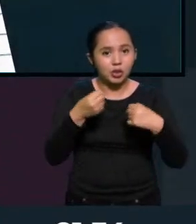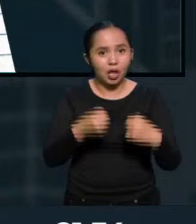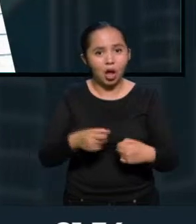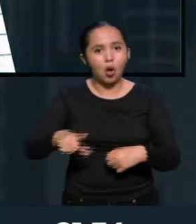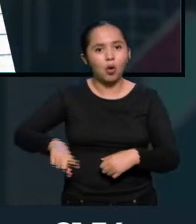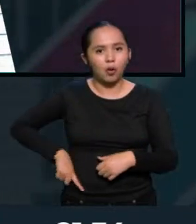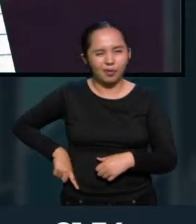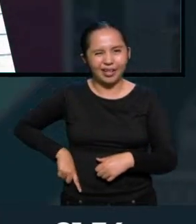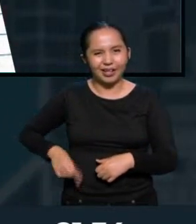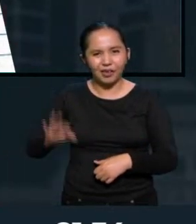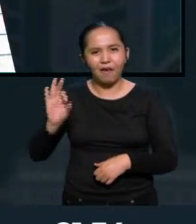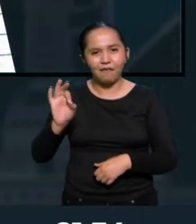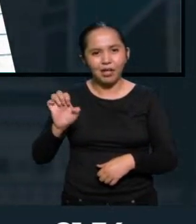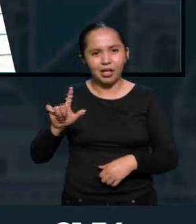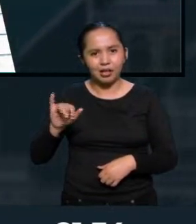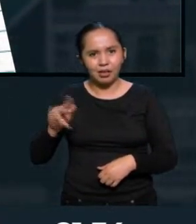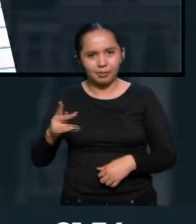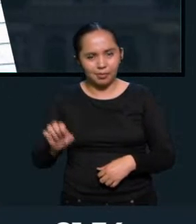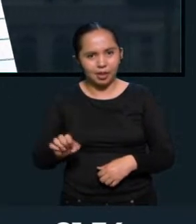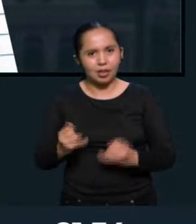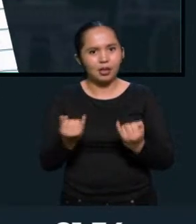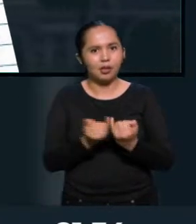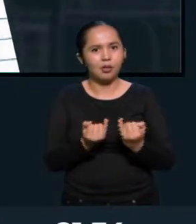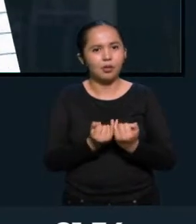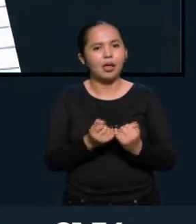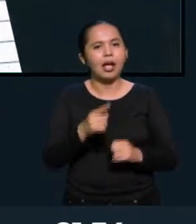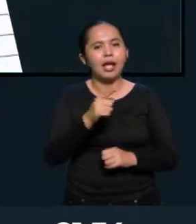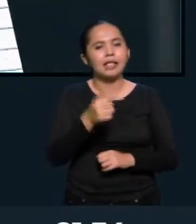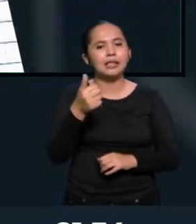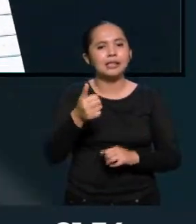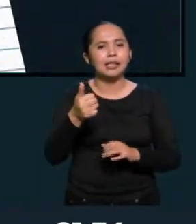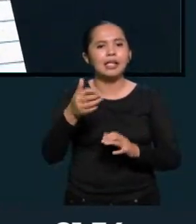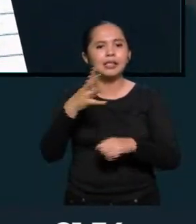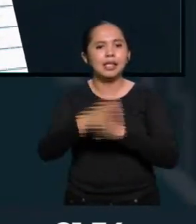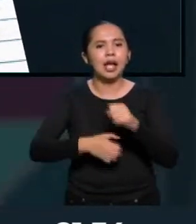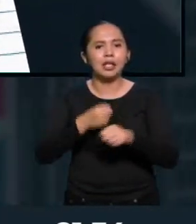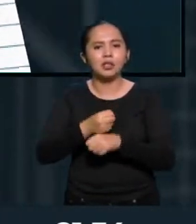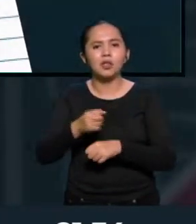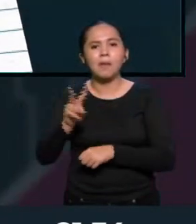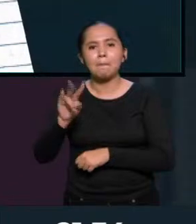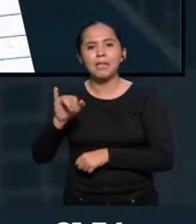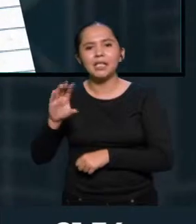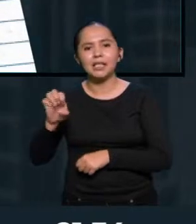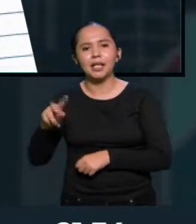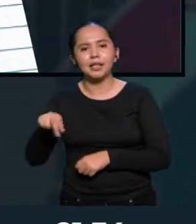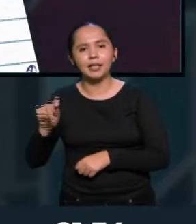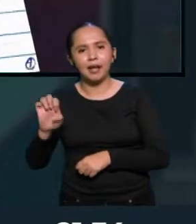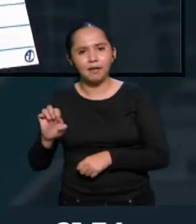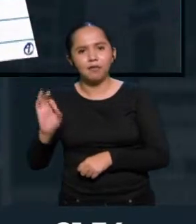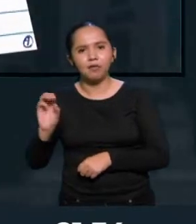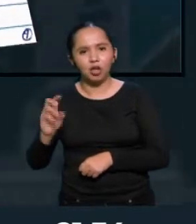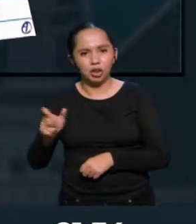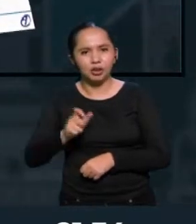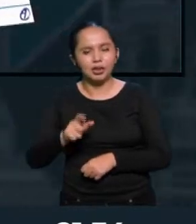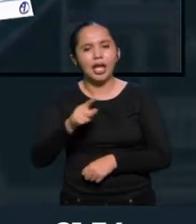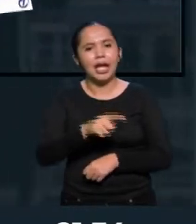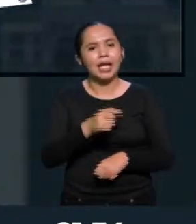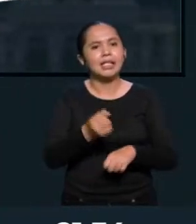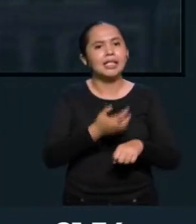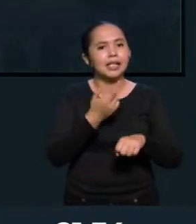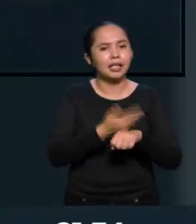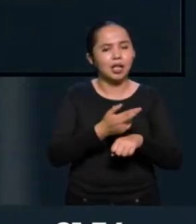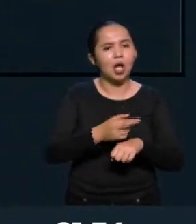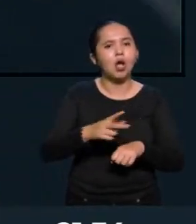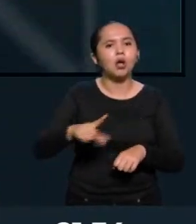de Felipe Calderón y director del AFI en el sexenio de Vicente Fox, ¿no? Entonces, este supersecretario de Seguridad